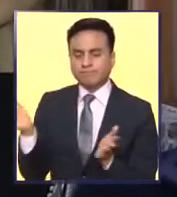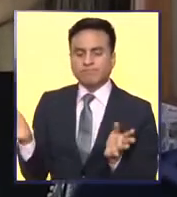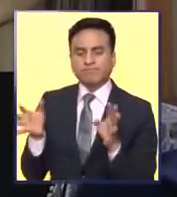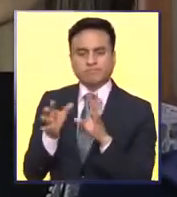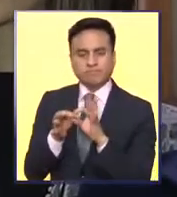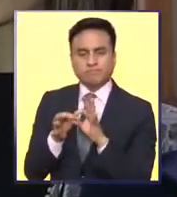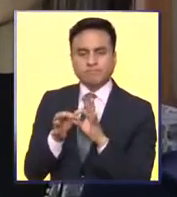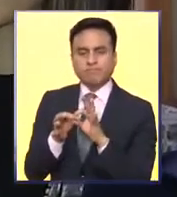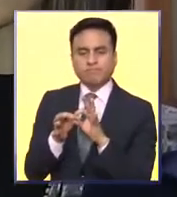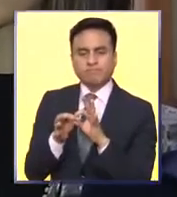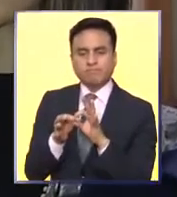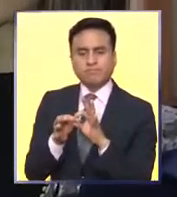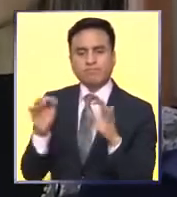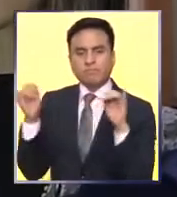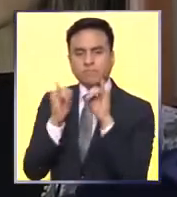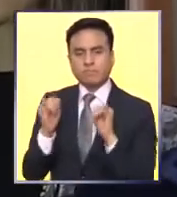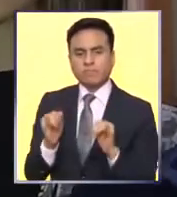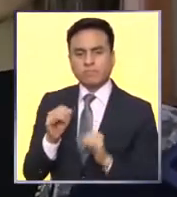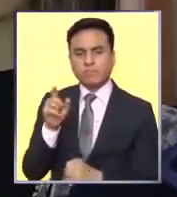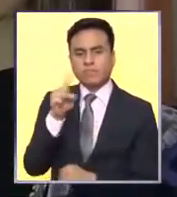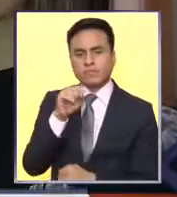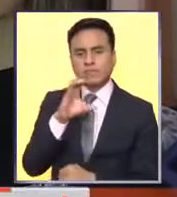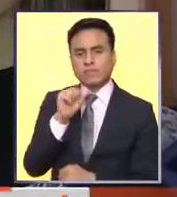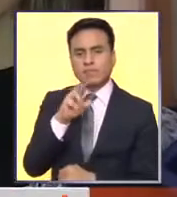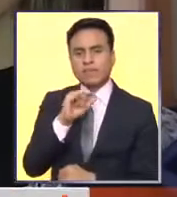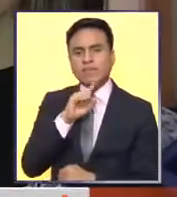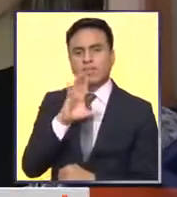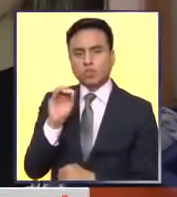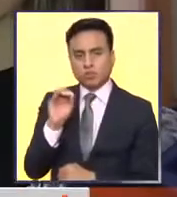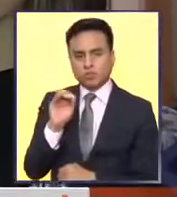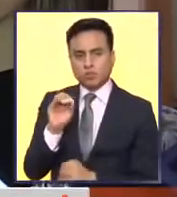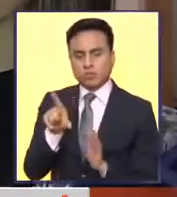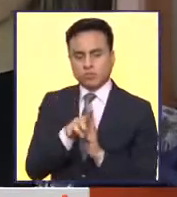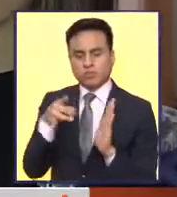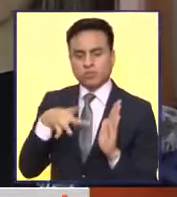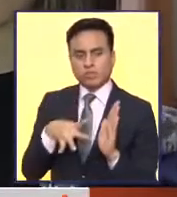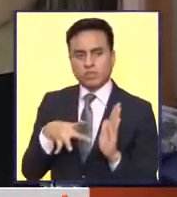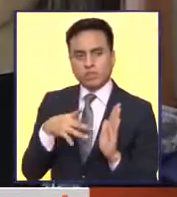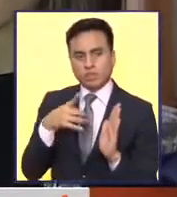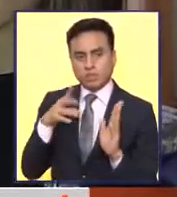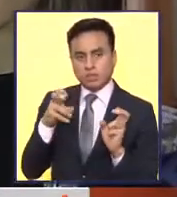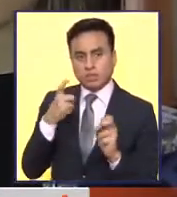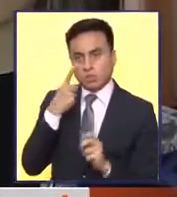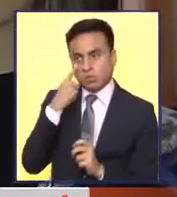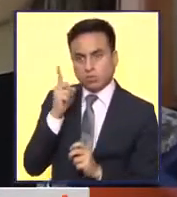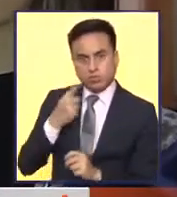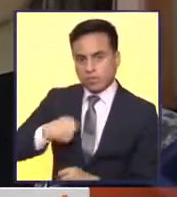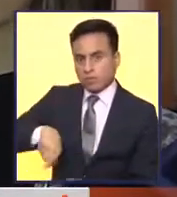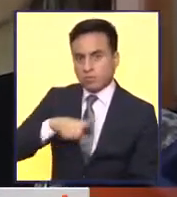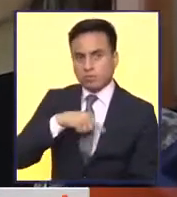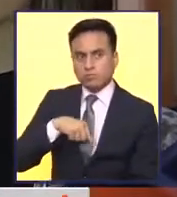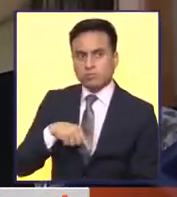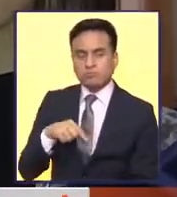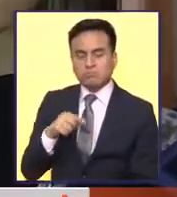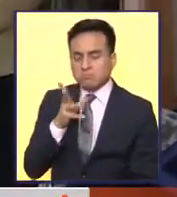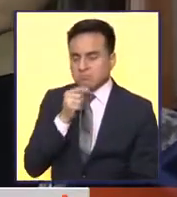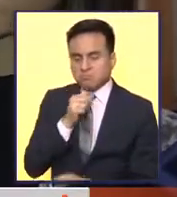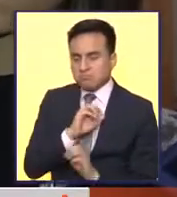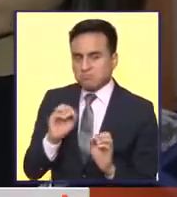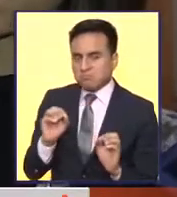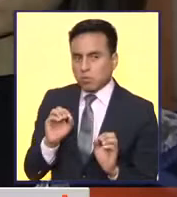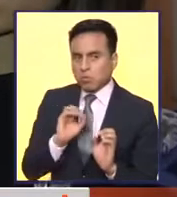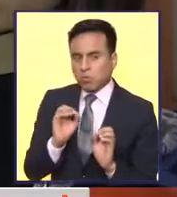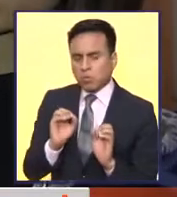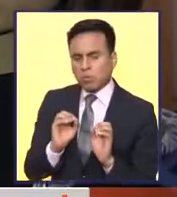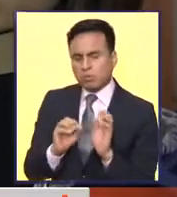con formas de sicariato, delito que en Chile no conocíamos, no teníamos o en una